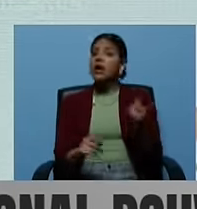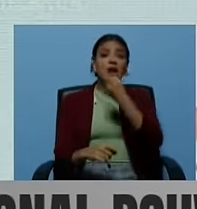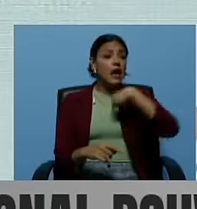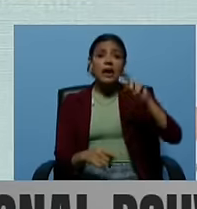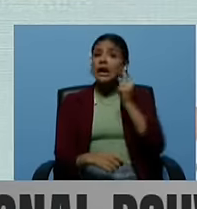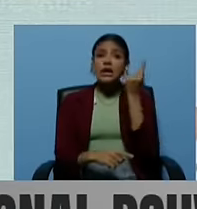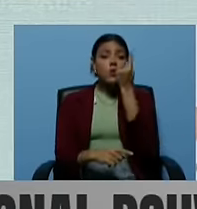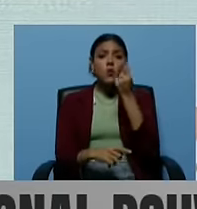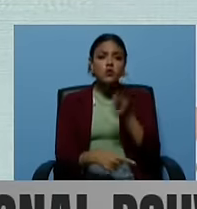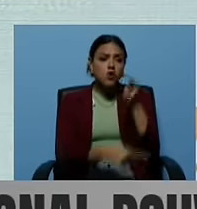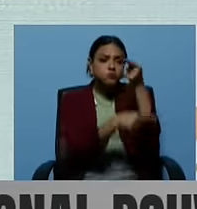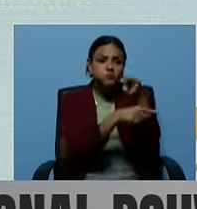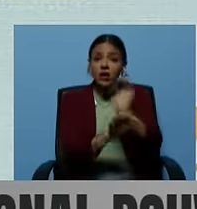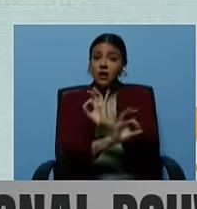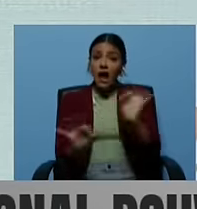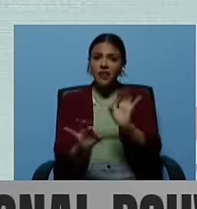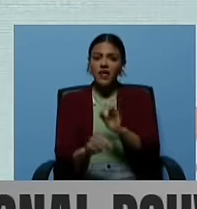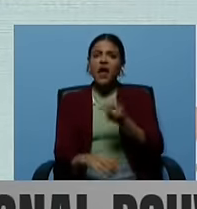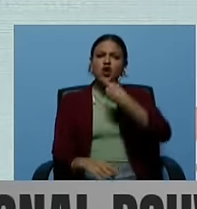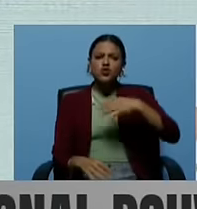Tranquilito, y yo, más uno puede pensar que iba a estar contento,